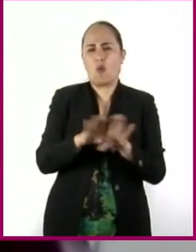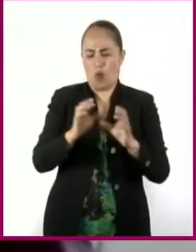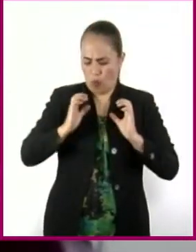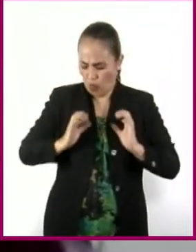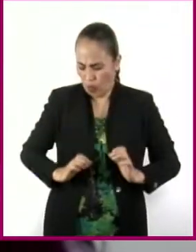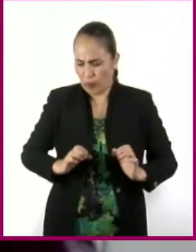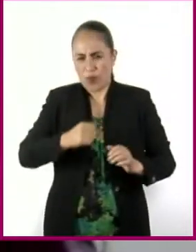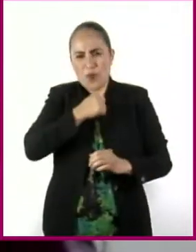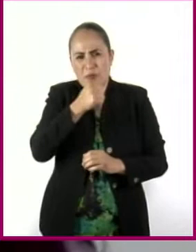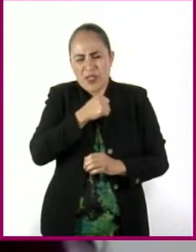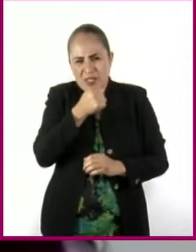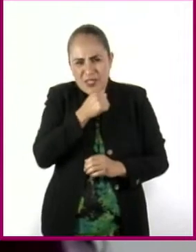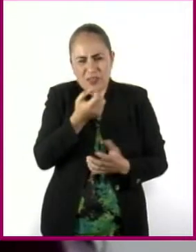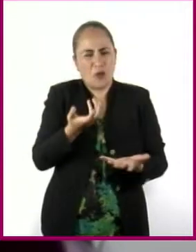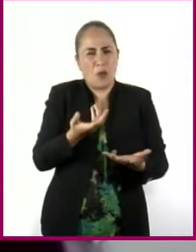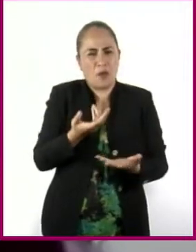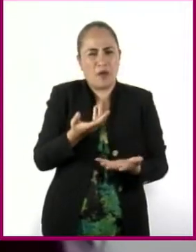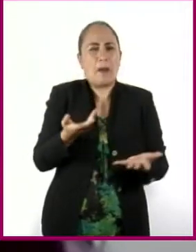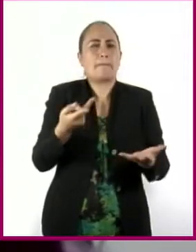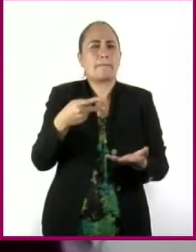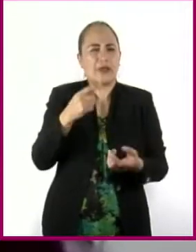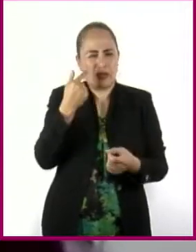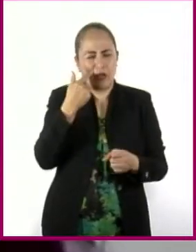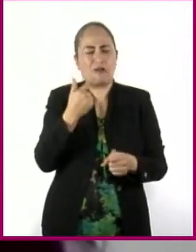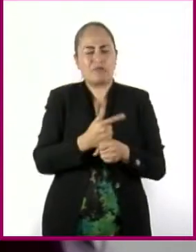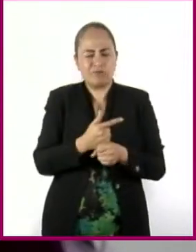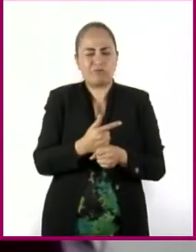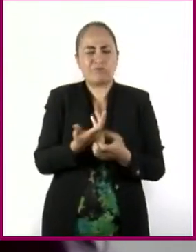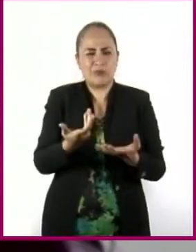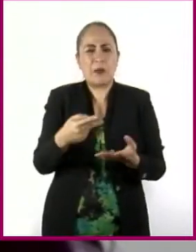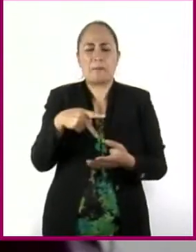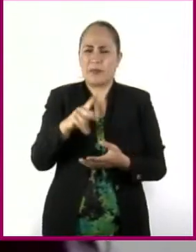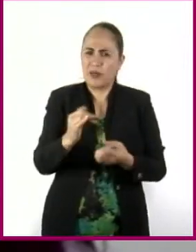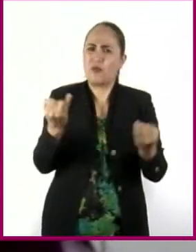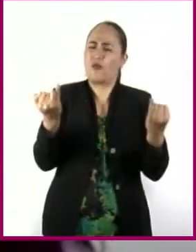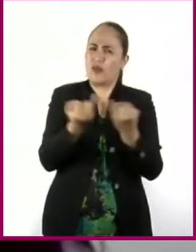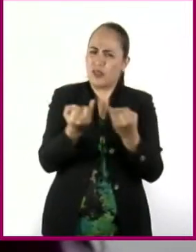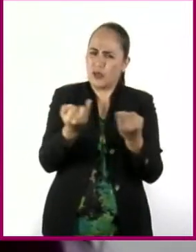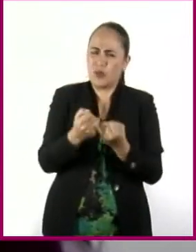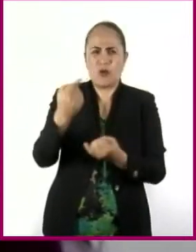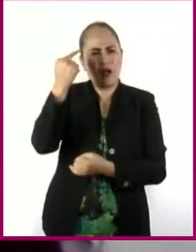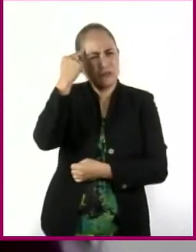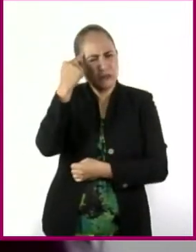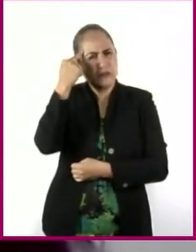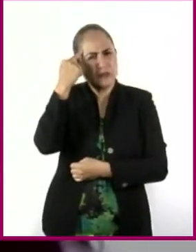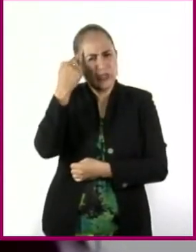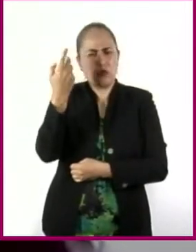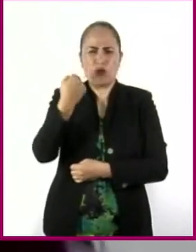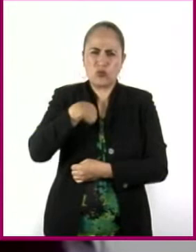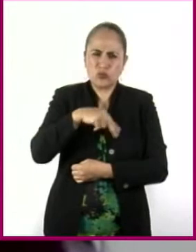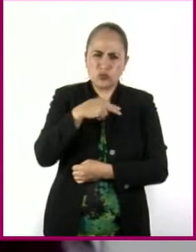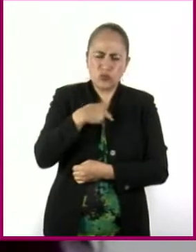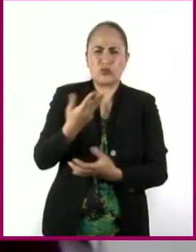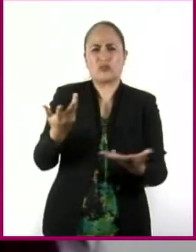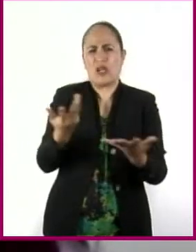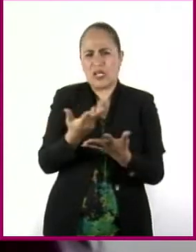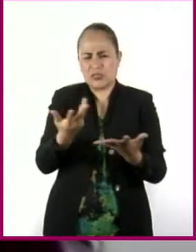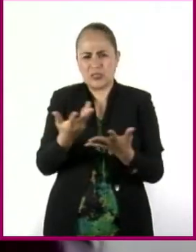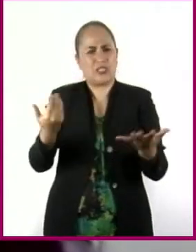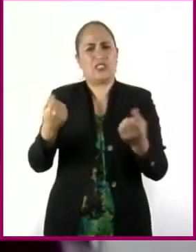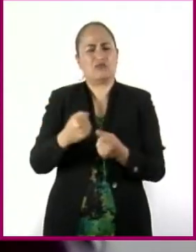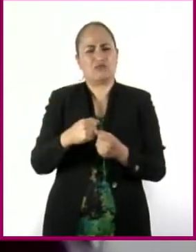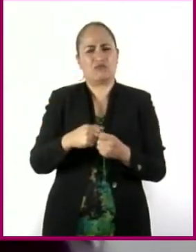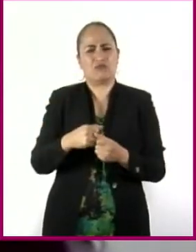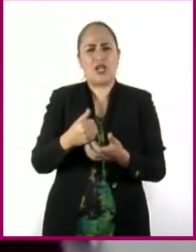que también tengamos claridad en que podemos realizar algunas aportaciones y actividades